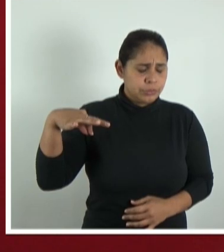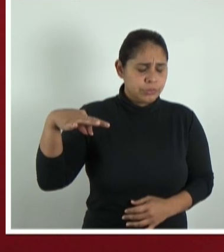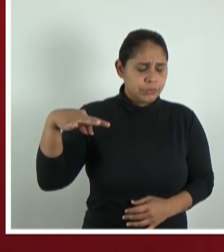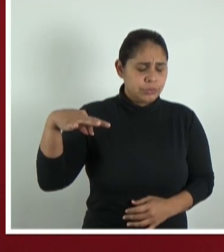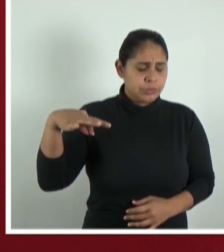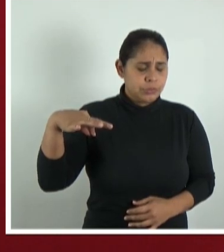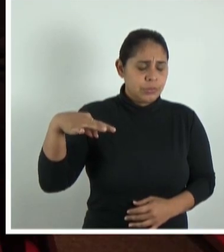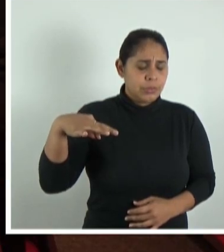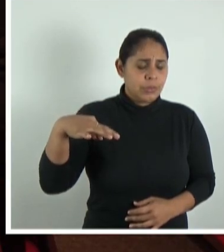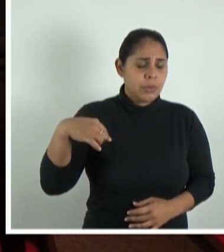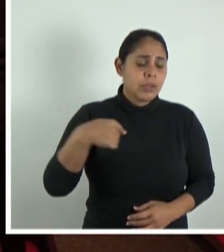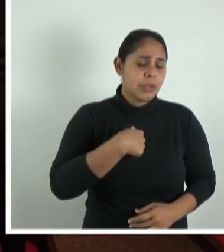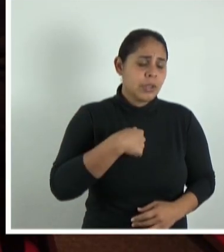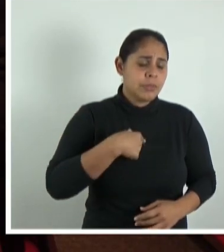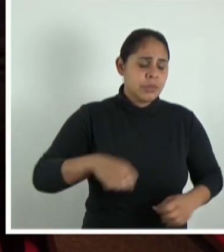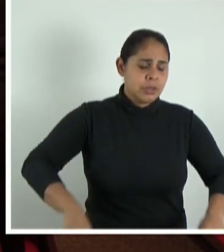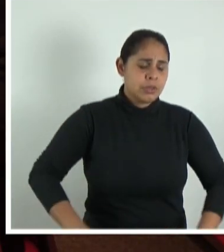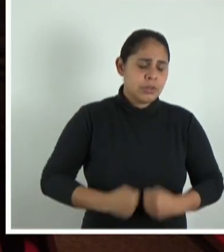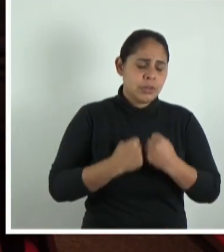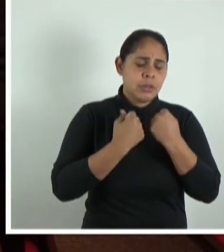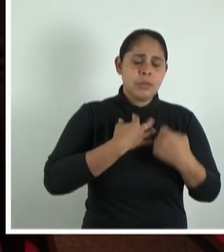que me puede salvar,